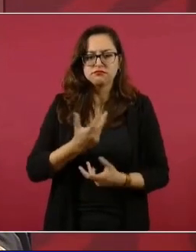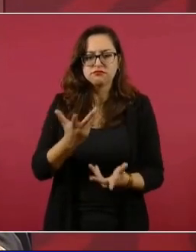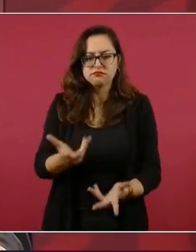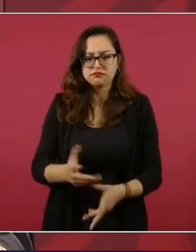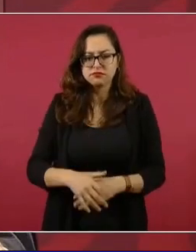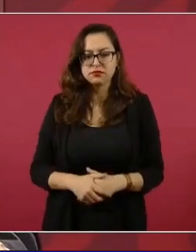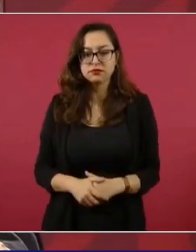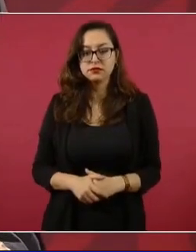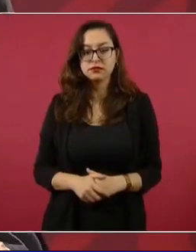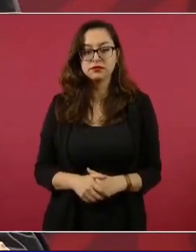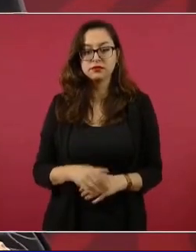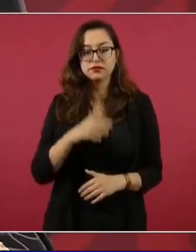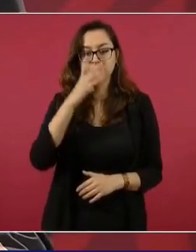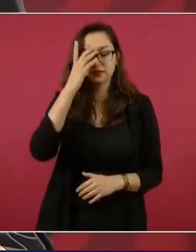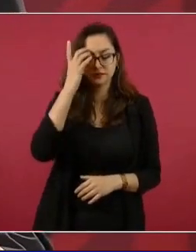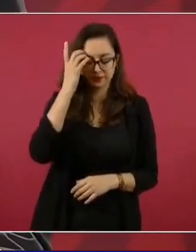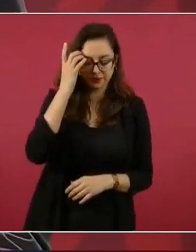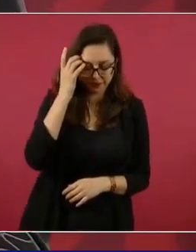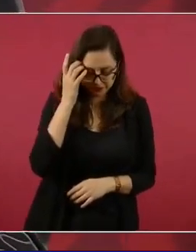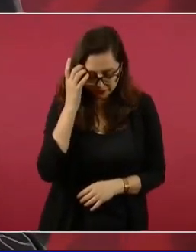Y que